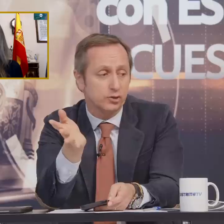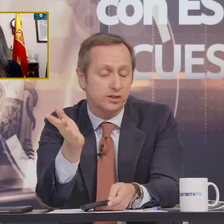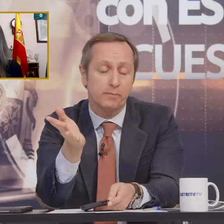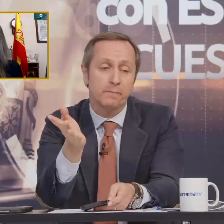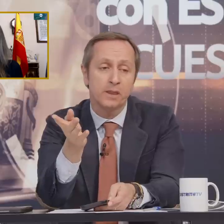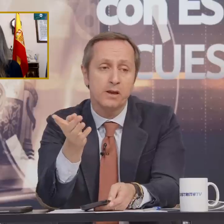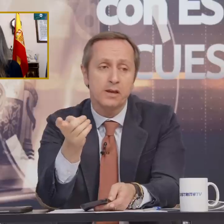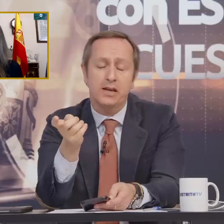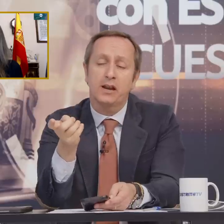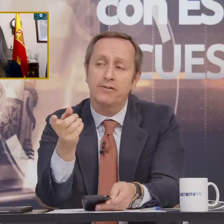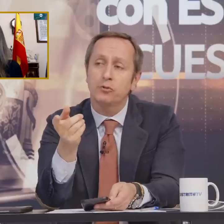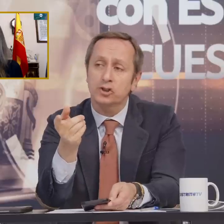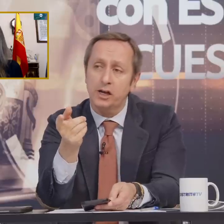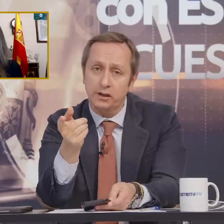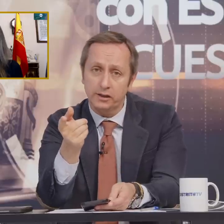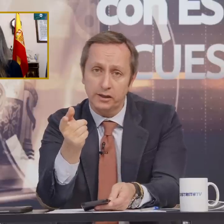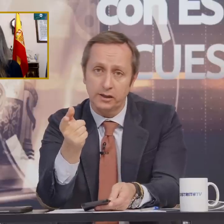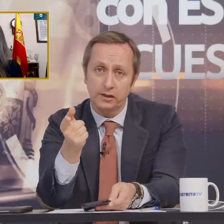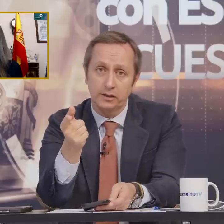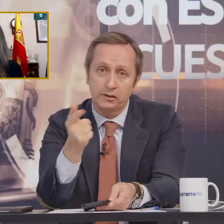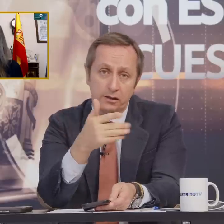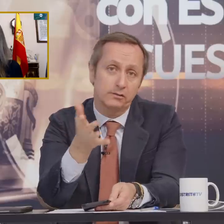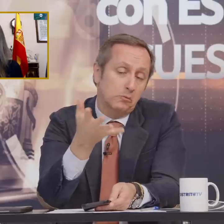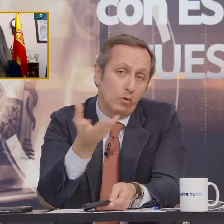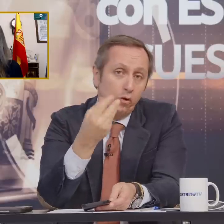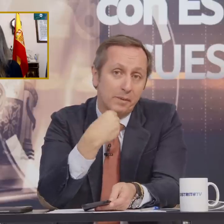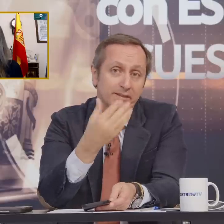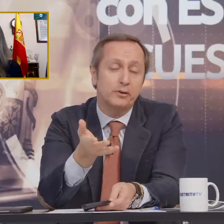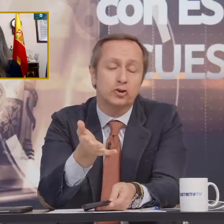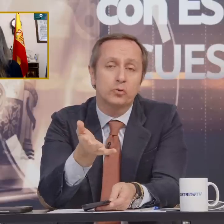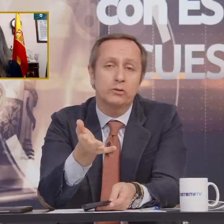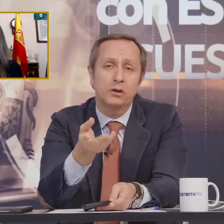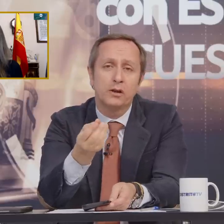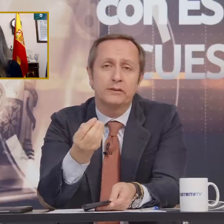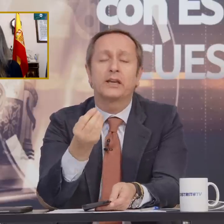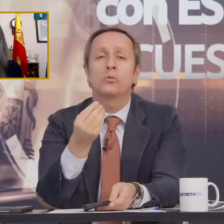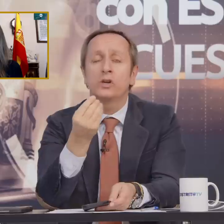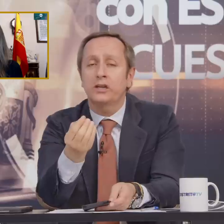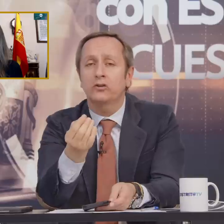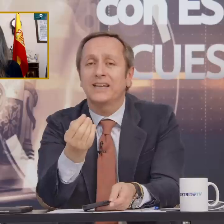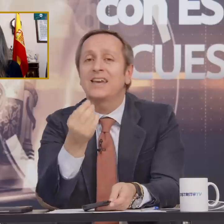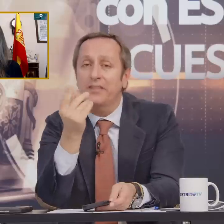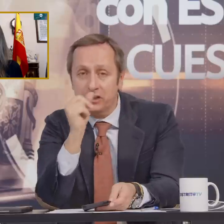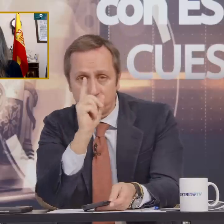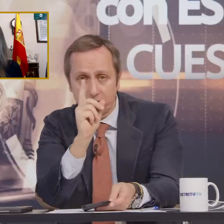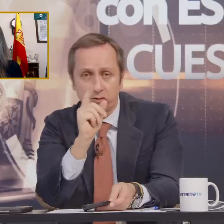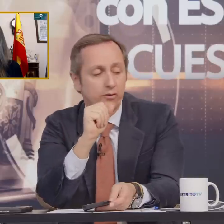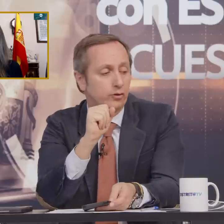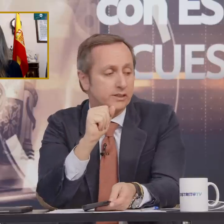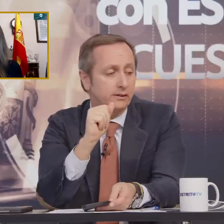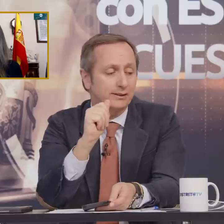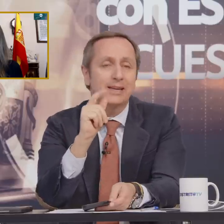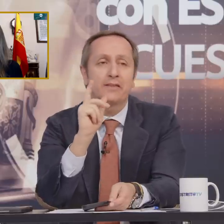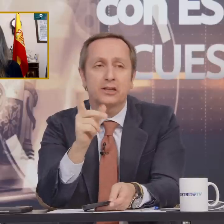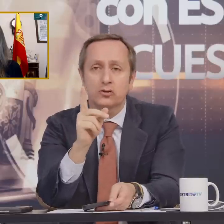calificativos de siempre. Y era la famosa, o el planteamiento suyo, de que un niño tenía derecho, además lo